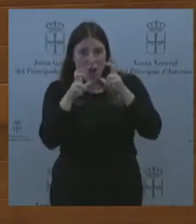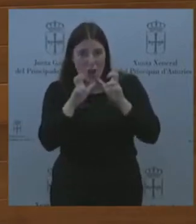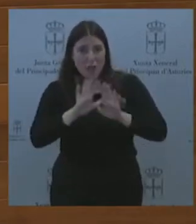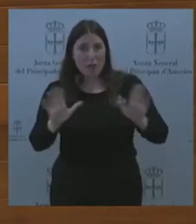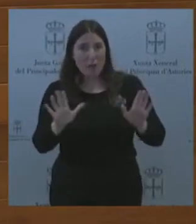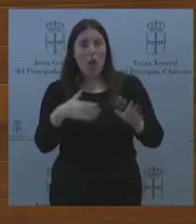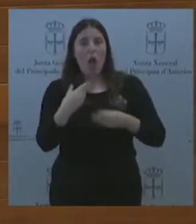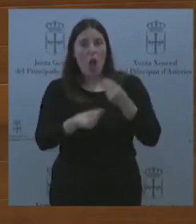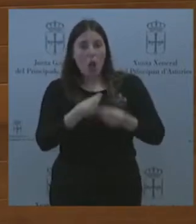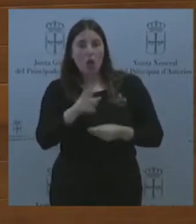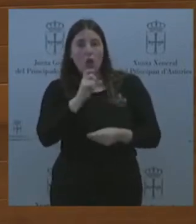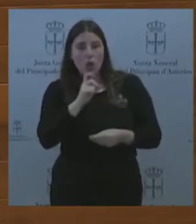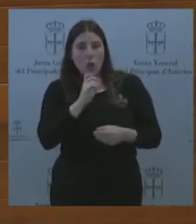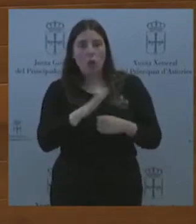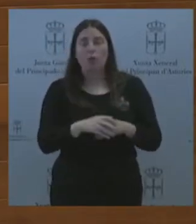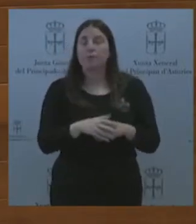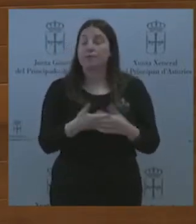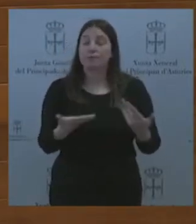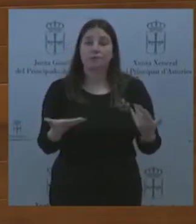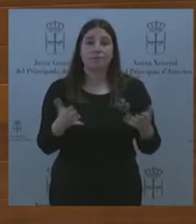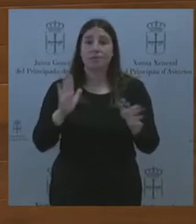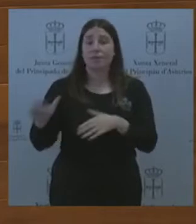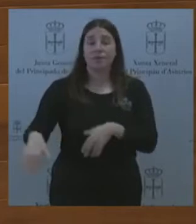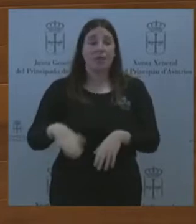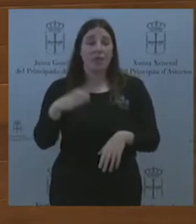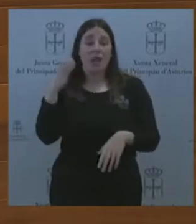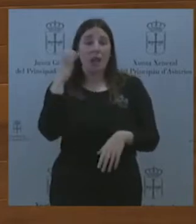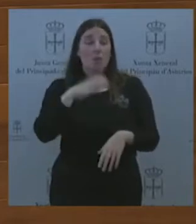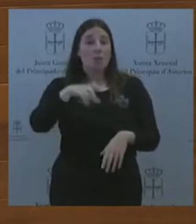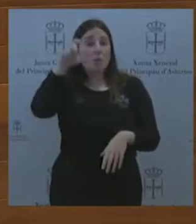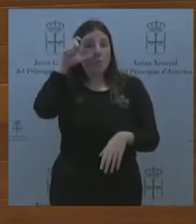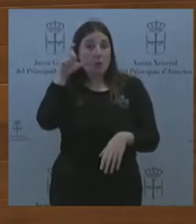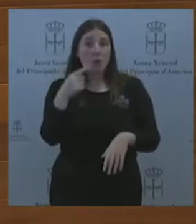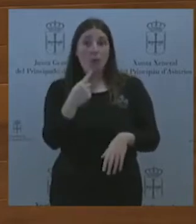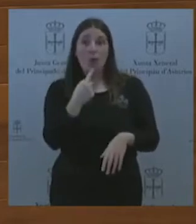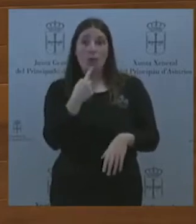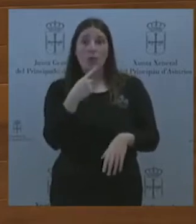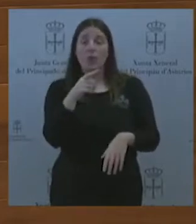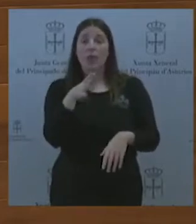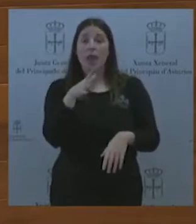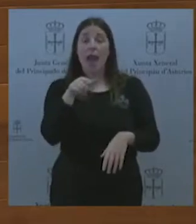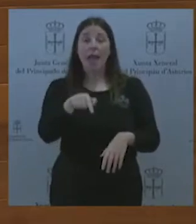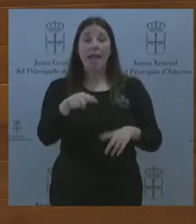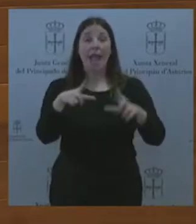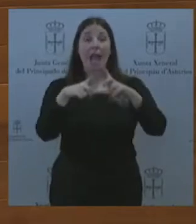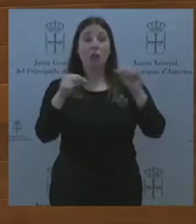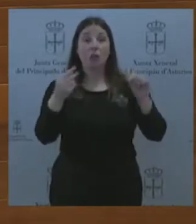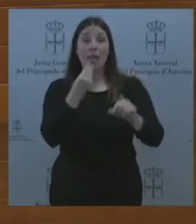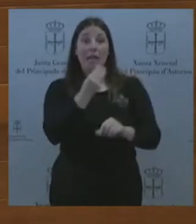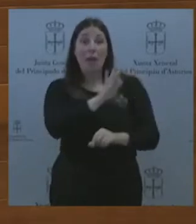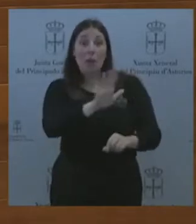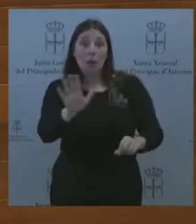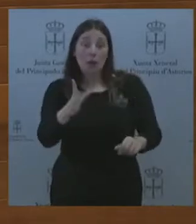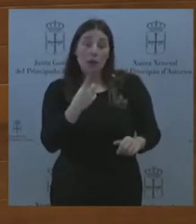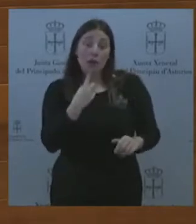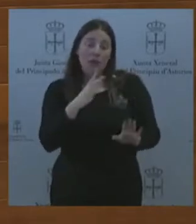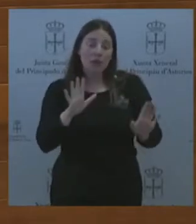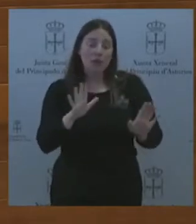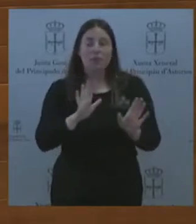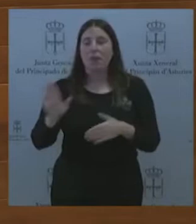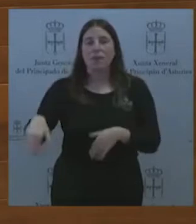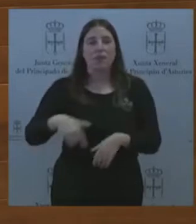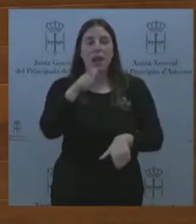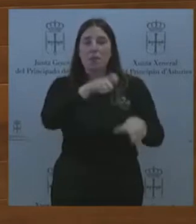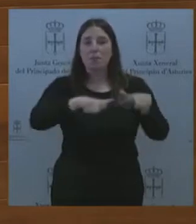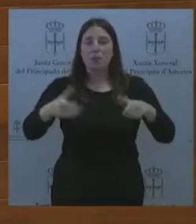el señor Barbón, estamos en la mejor Asturias. Lo único que queda claro es que los asturianos pagamos más que nuestros vecinos por mantener su